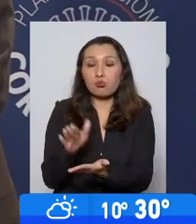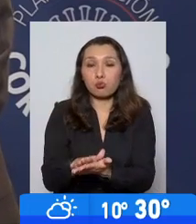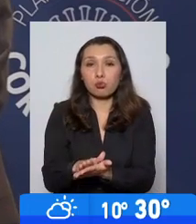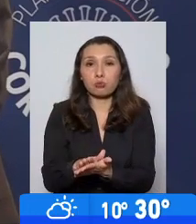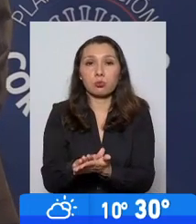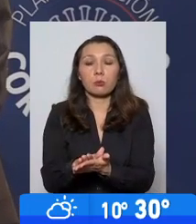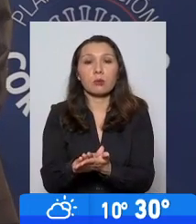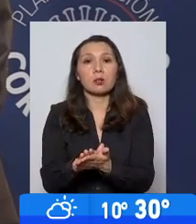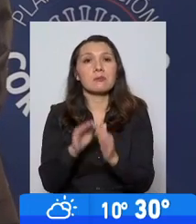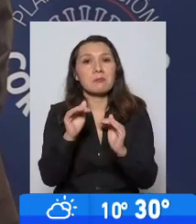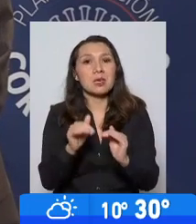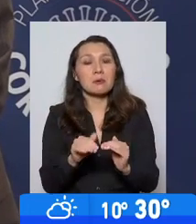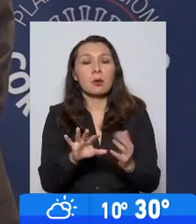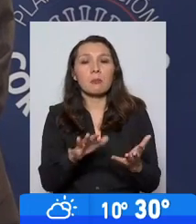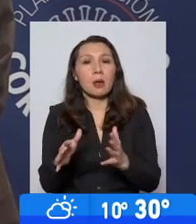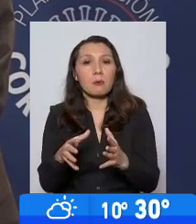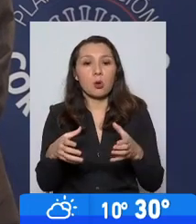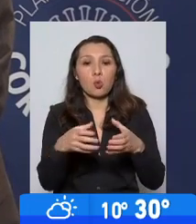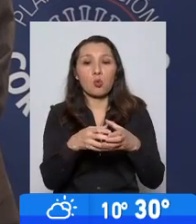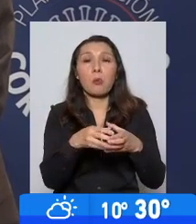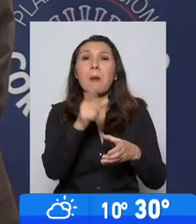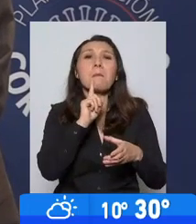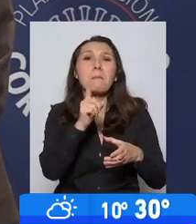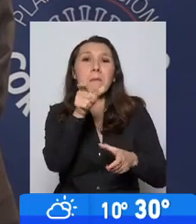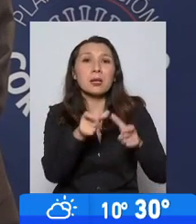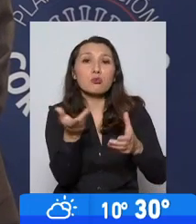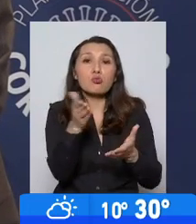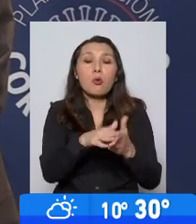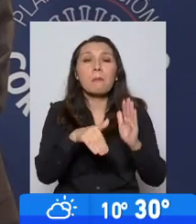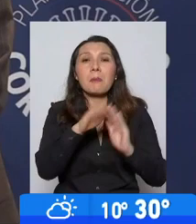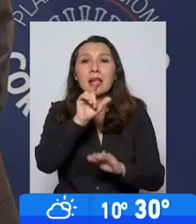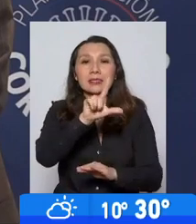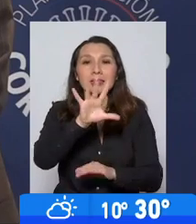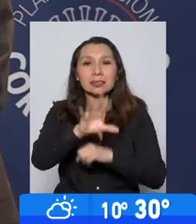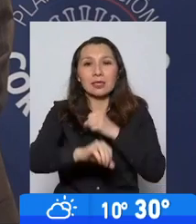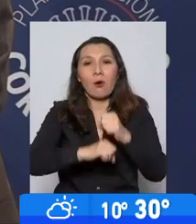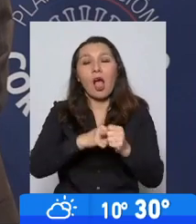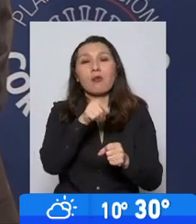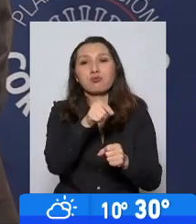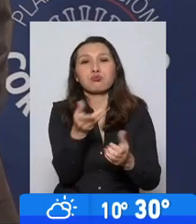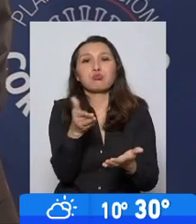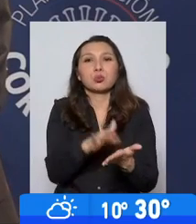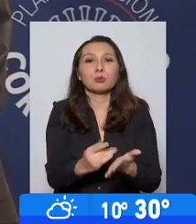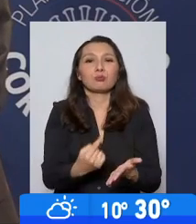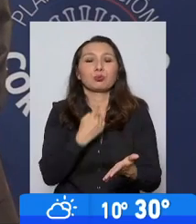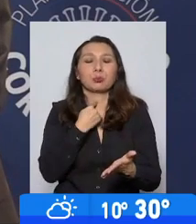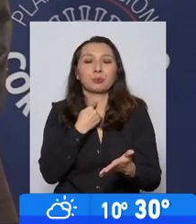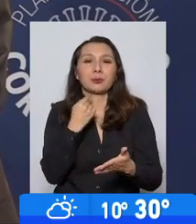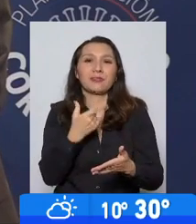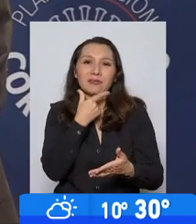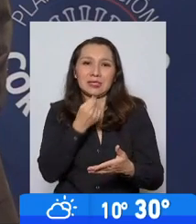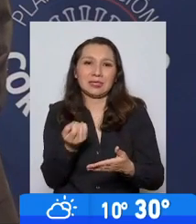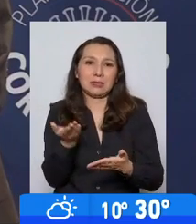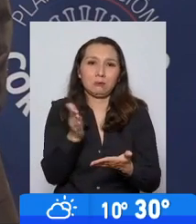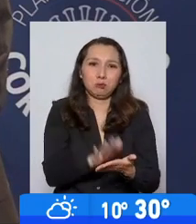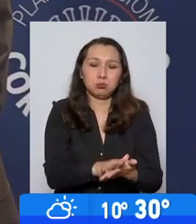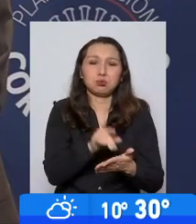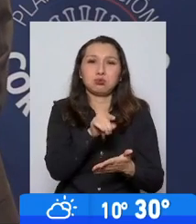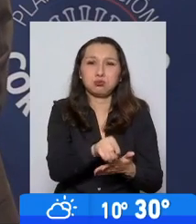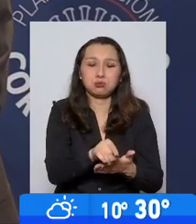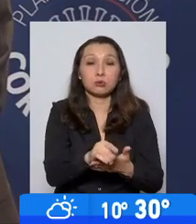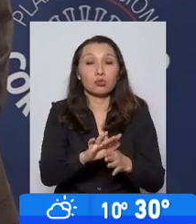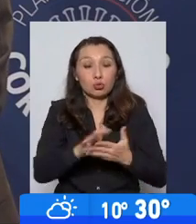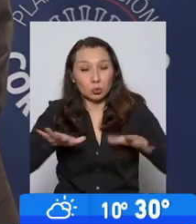fallecidos corresponden al grupo de riesgo de mayores de 75 años. Y el objeto de todo